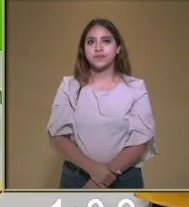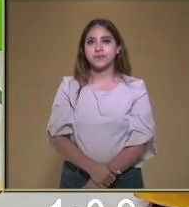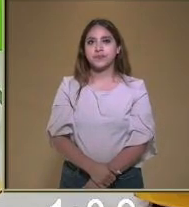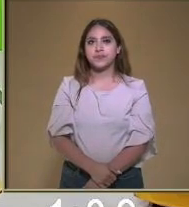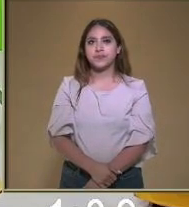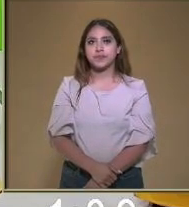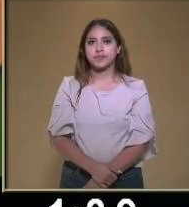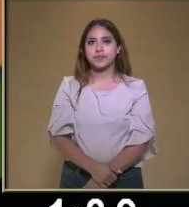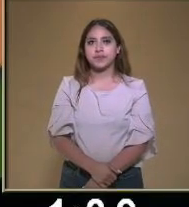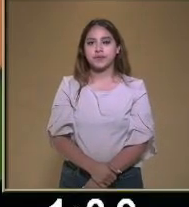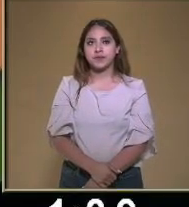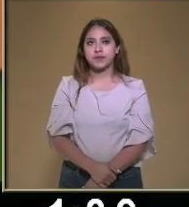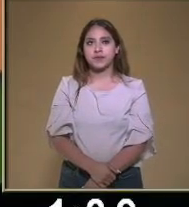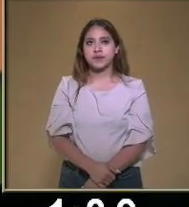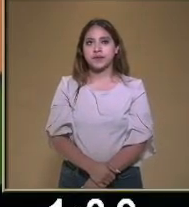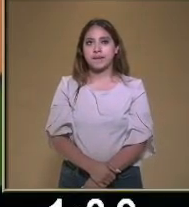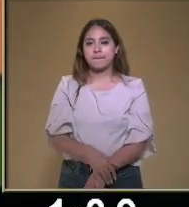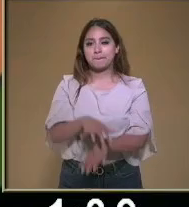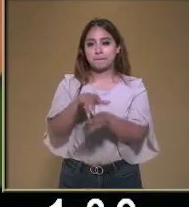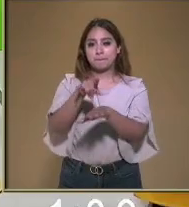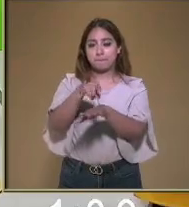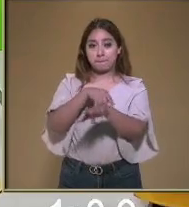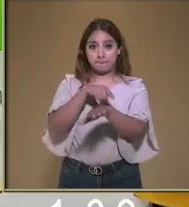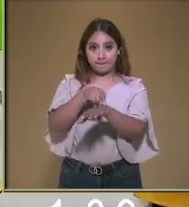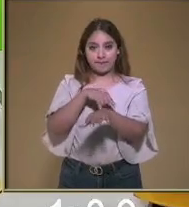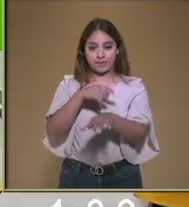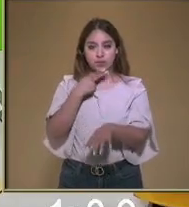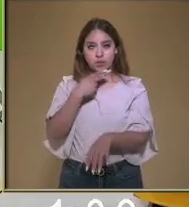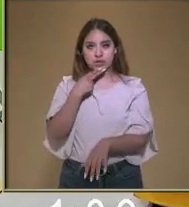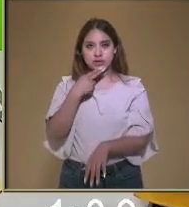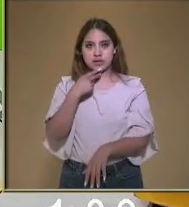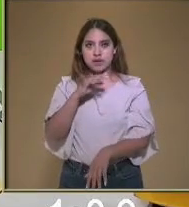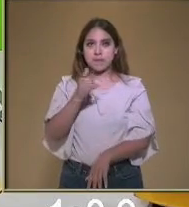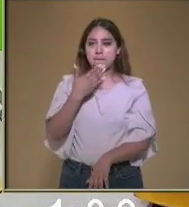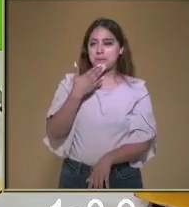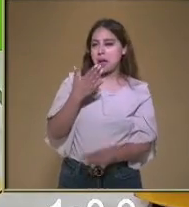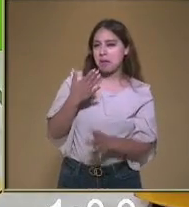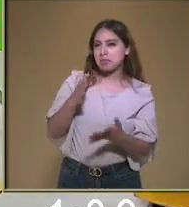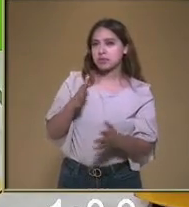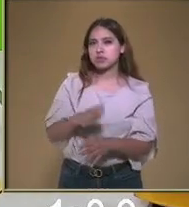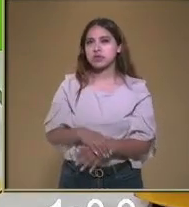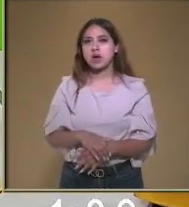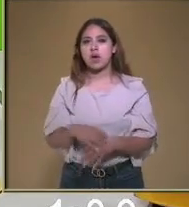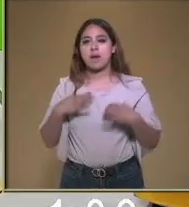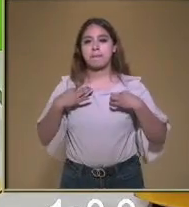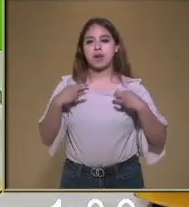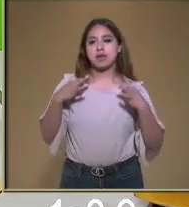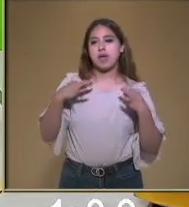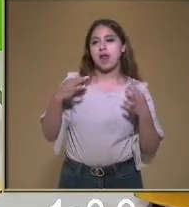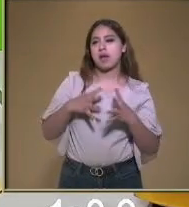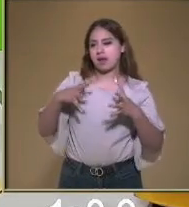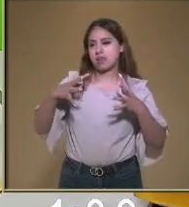adelante. Va. Bien ahí. Muy bien, profe. Vamos a intentarlo ahora con una playera, un poquito más grande.